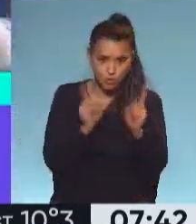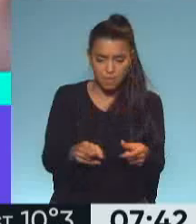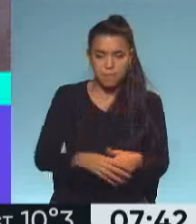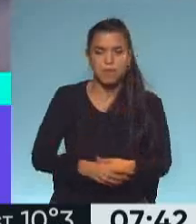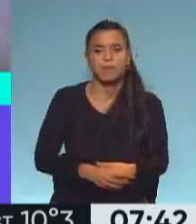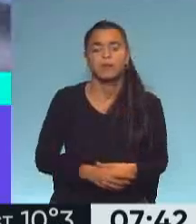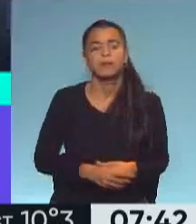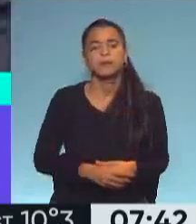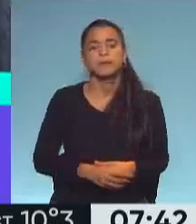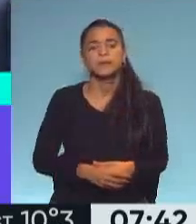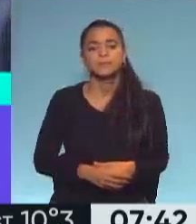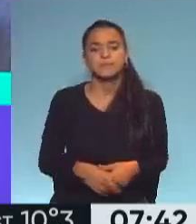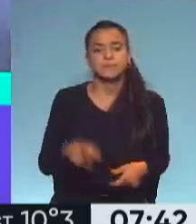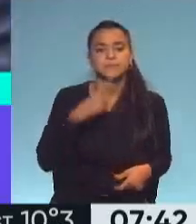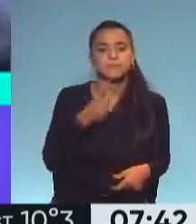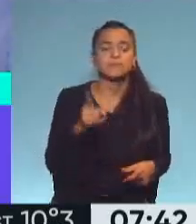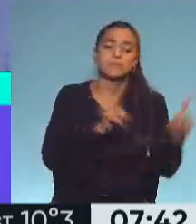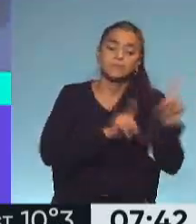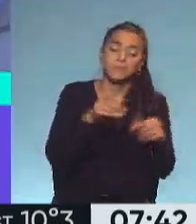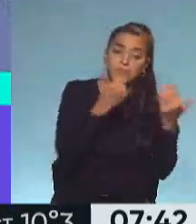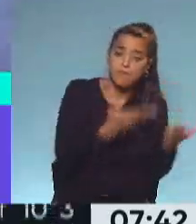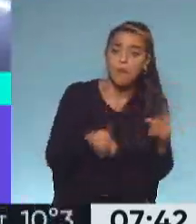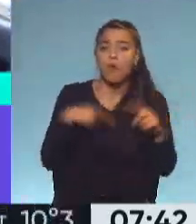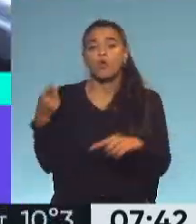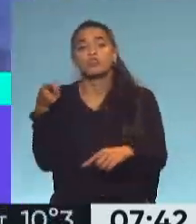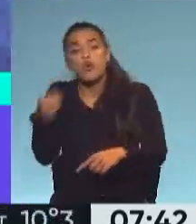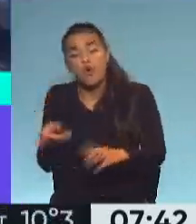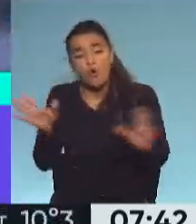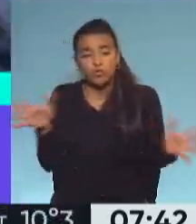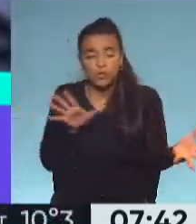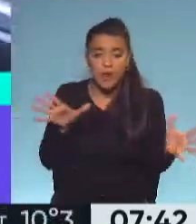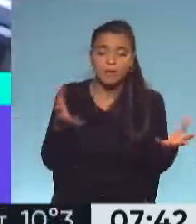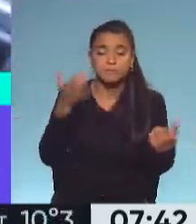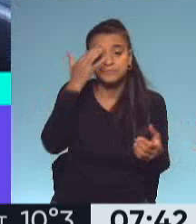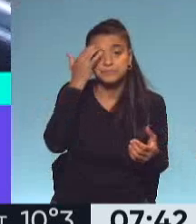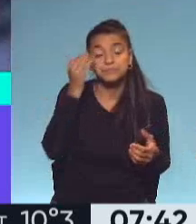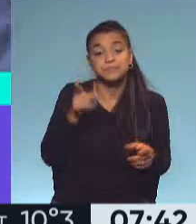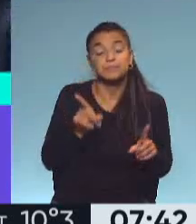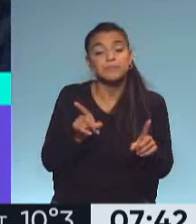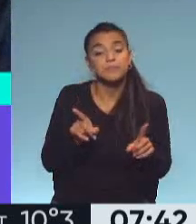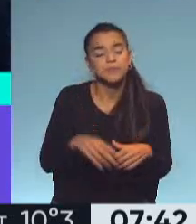Bien decís que hay países que están a favor y otros no tanto. En el caso de